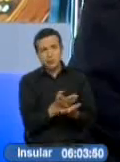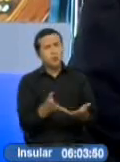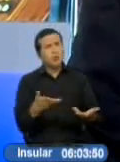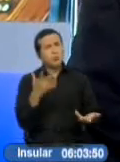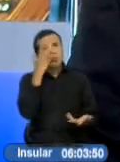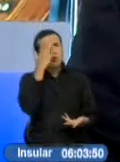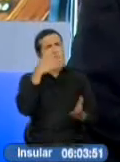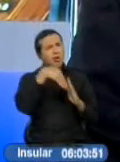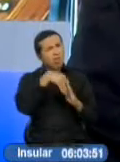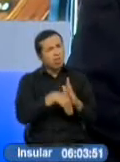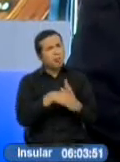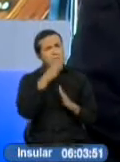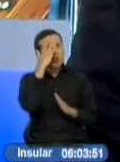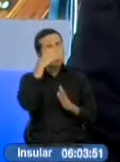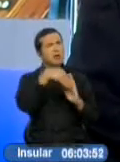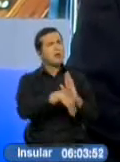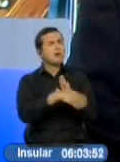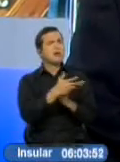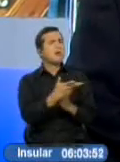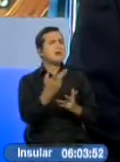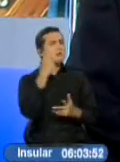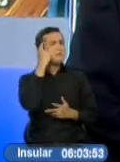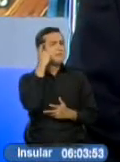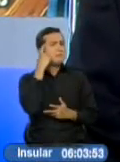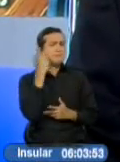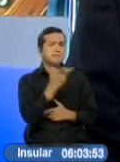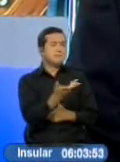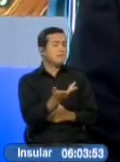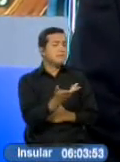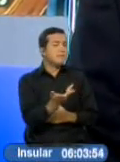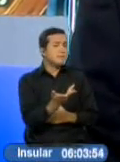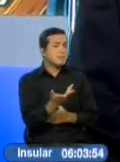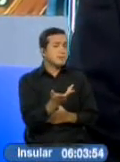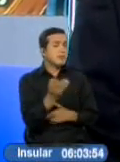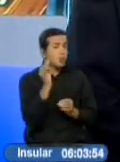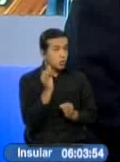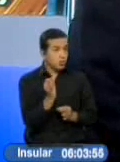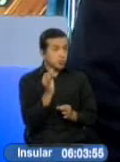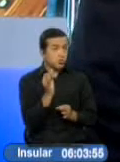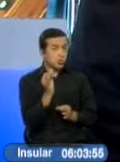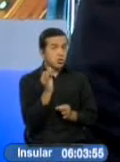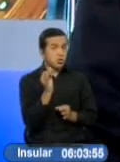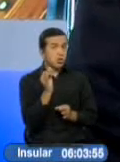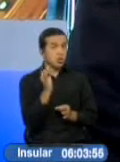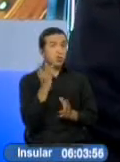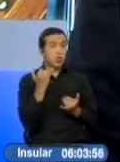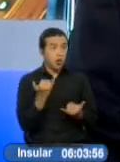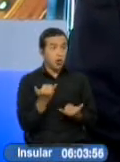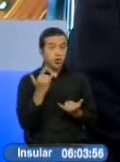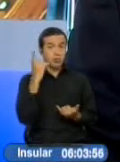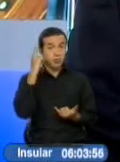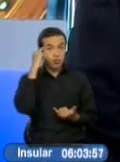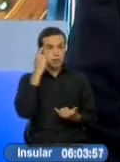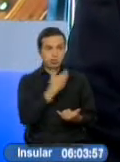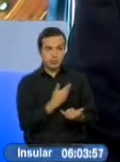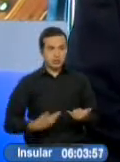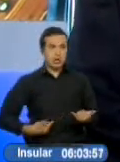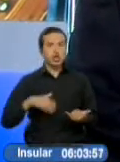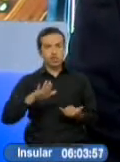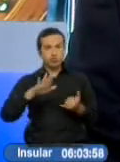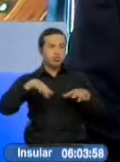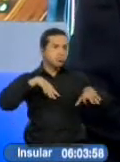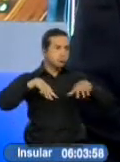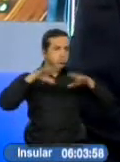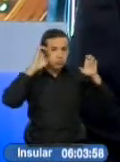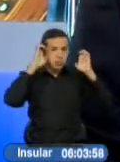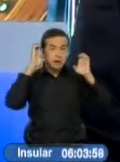debe esta disminución y cuáles son las expectativas de ustedes entonces de acuerdo a la política del actual gobierno? En el sentido que